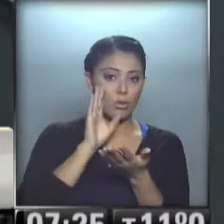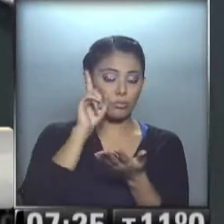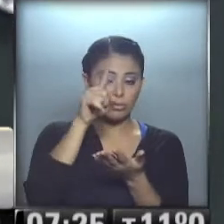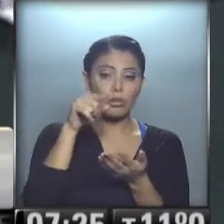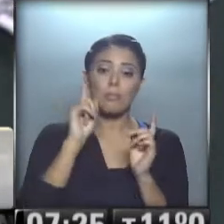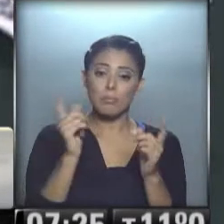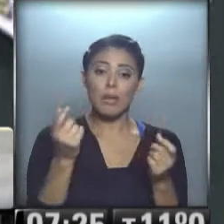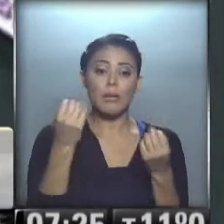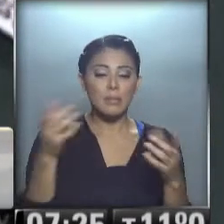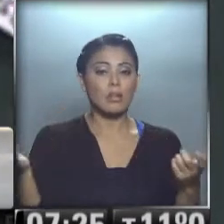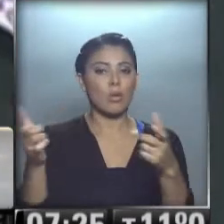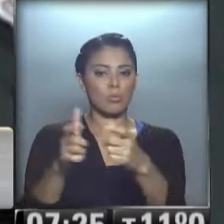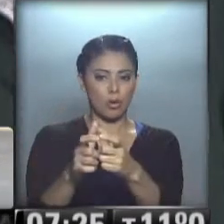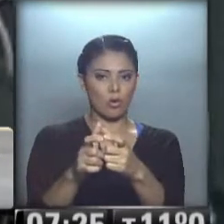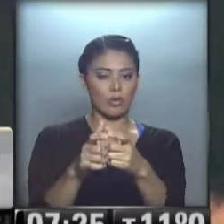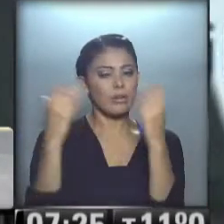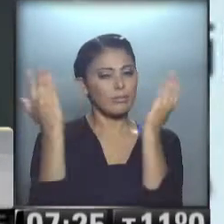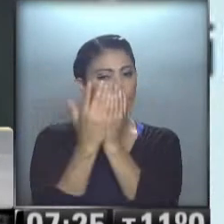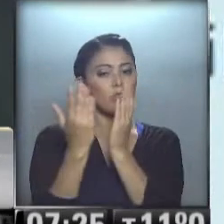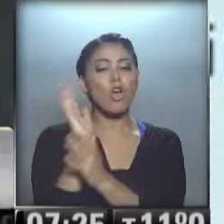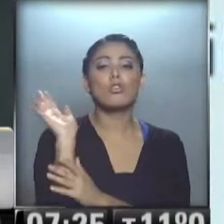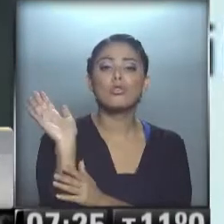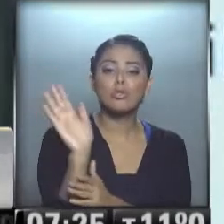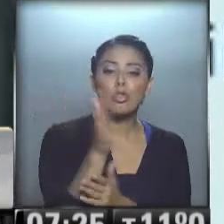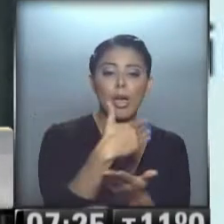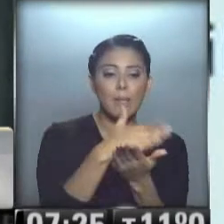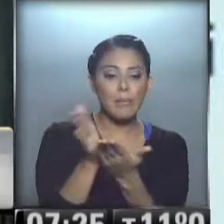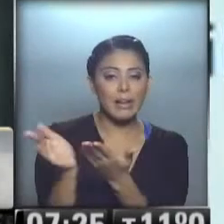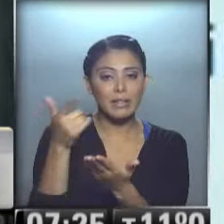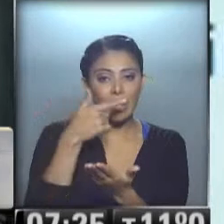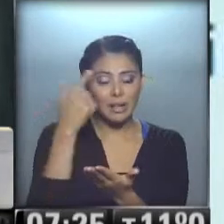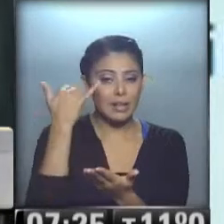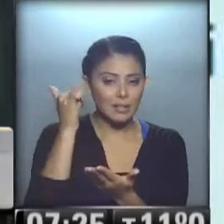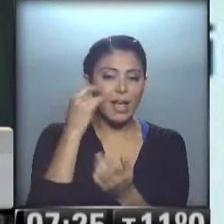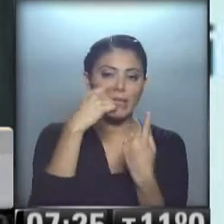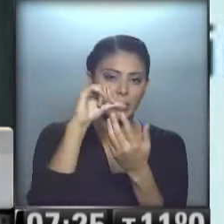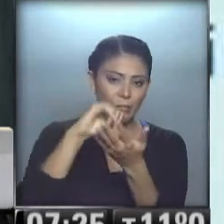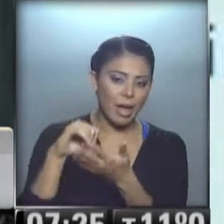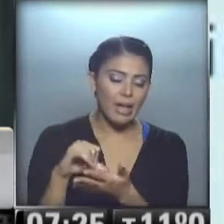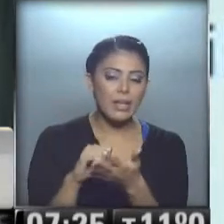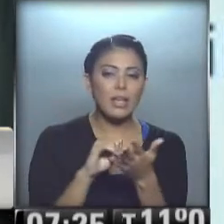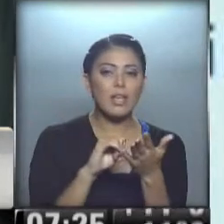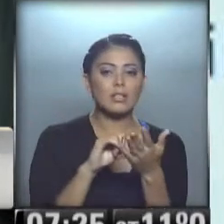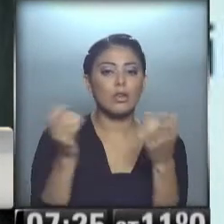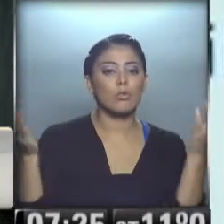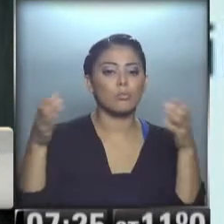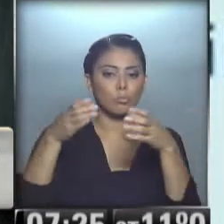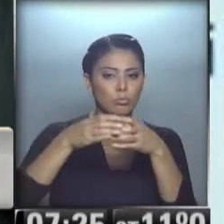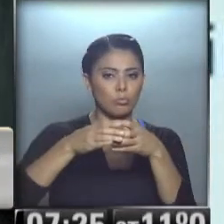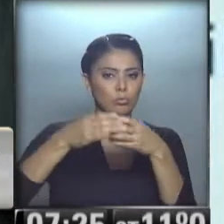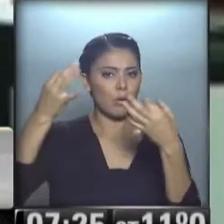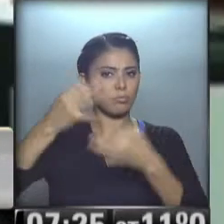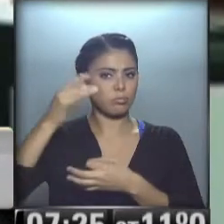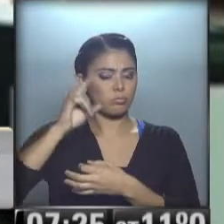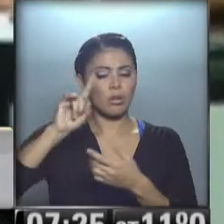esta reunión para revisar entre todos los actores interesados, distintos países, la comunidad académica, la